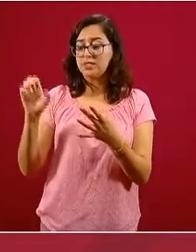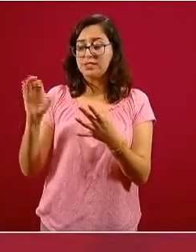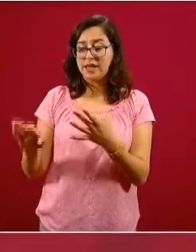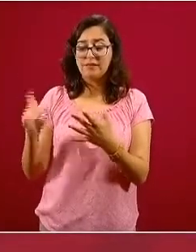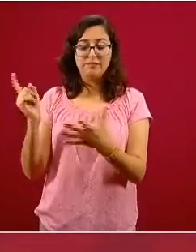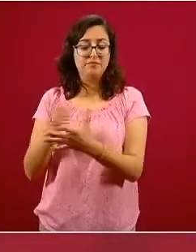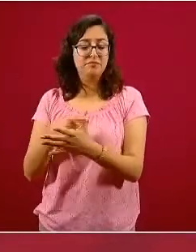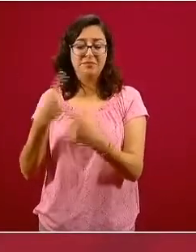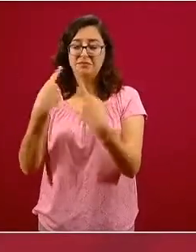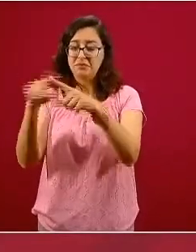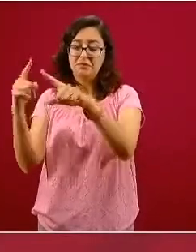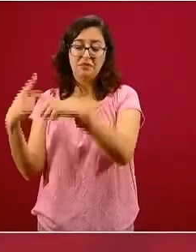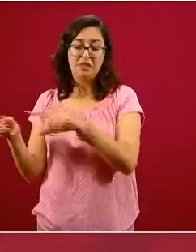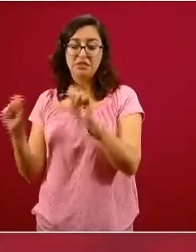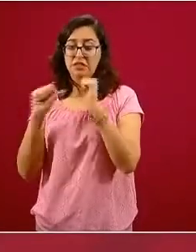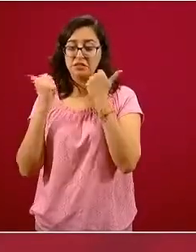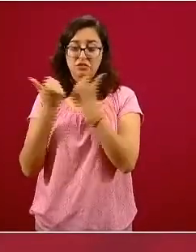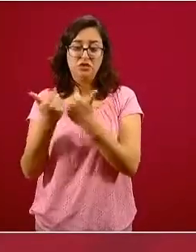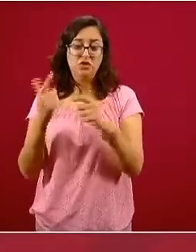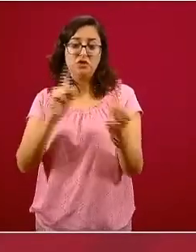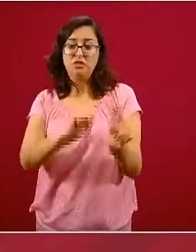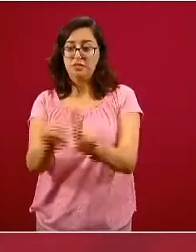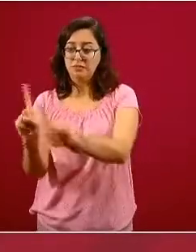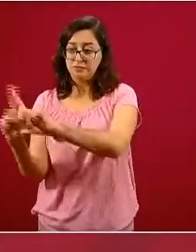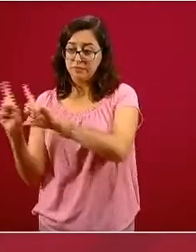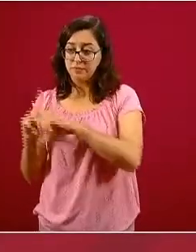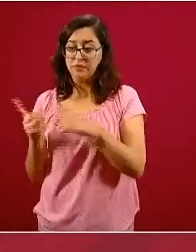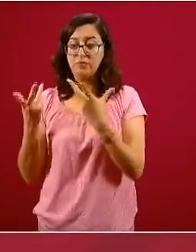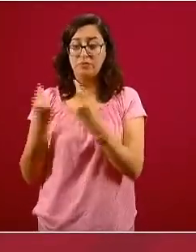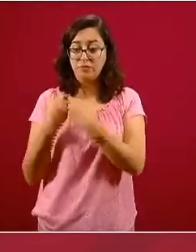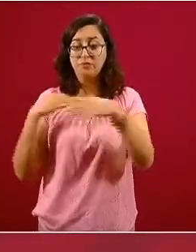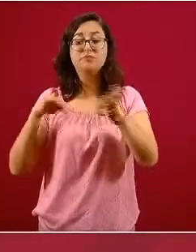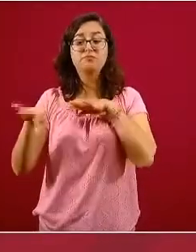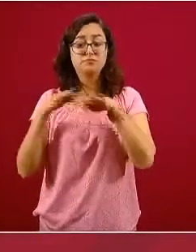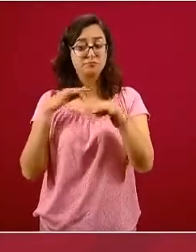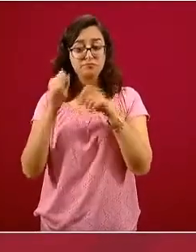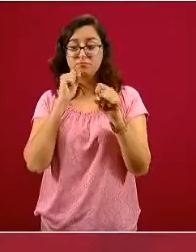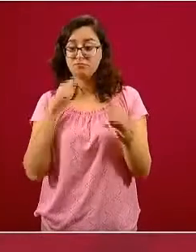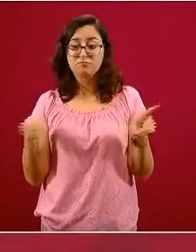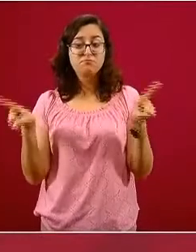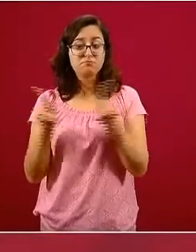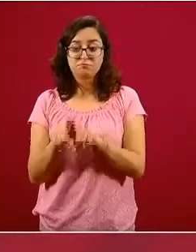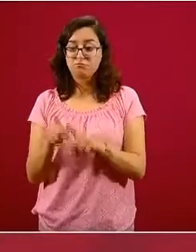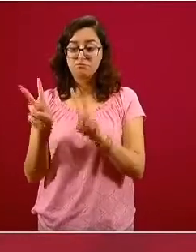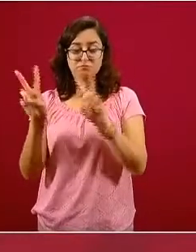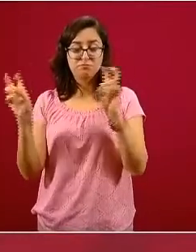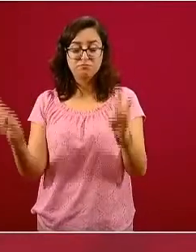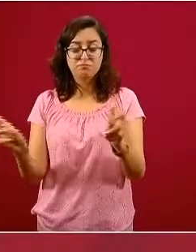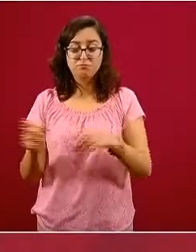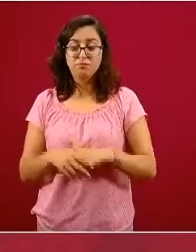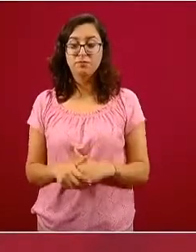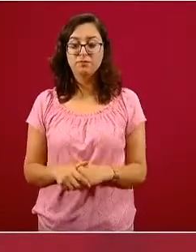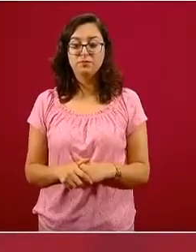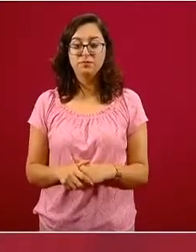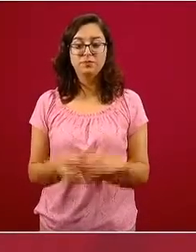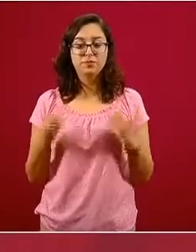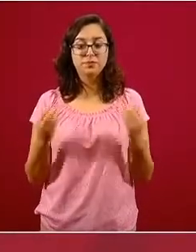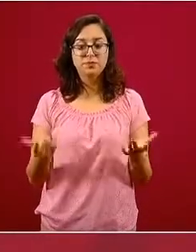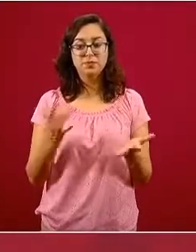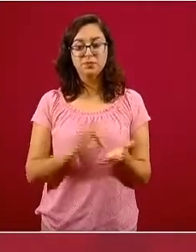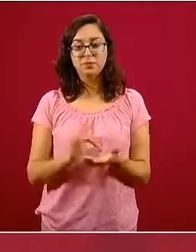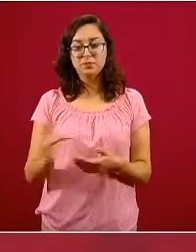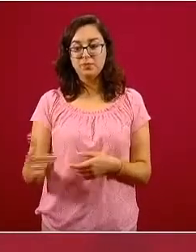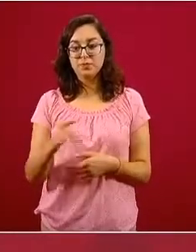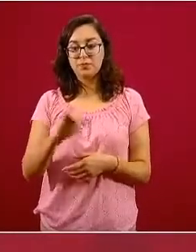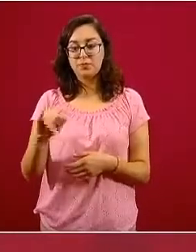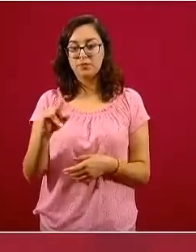distintas organizaciones sociales que tienen trabajo en esta materia y competencias para esta materia. Muchas gracias,